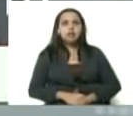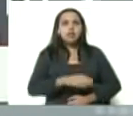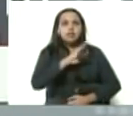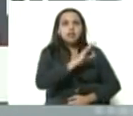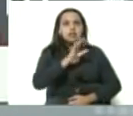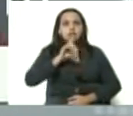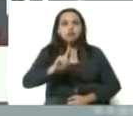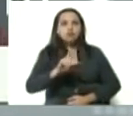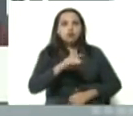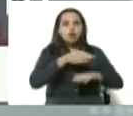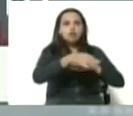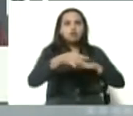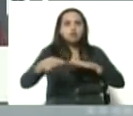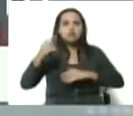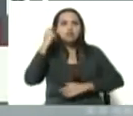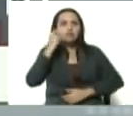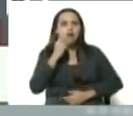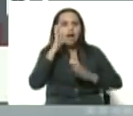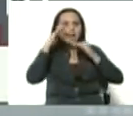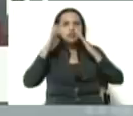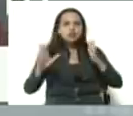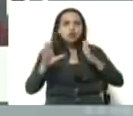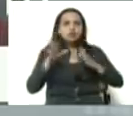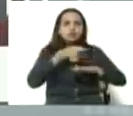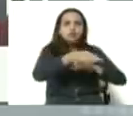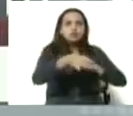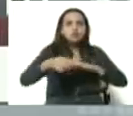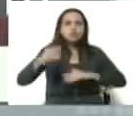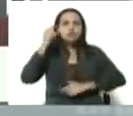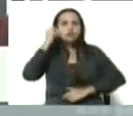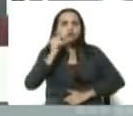Sucre. Atención, municipio Sucre,